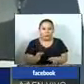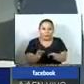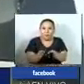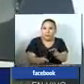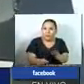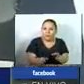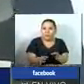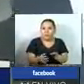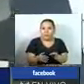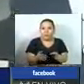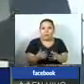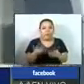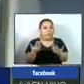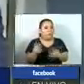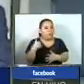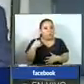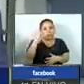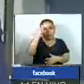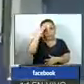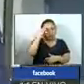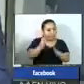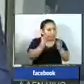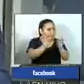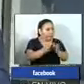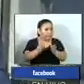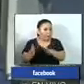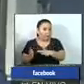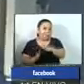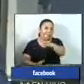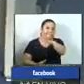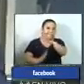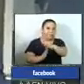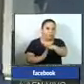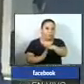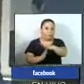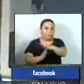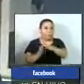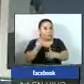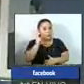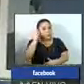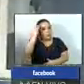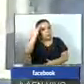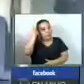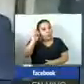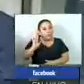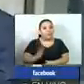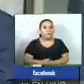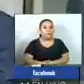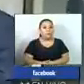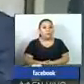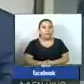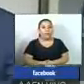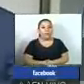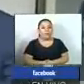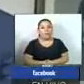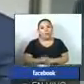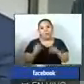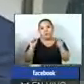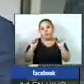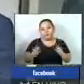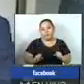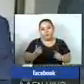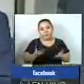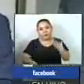nunca pensé que la obstinación se podría volver tal que pondríamos o que pondrían en